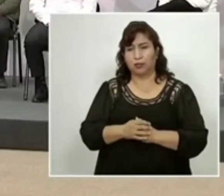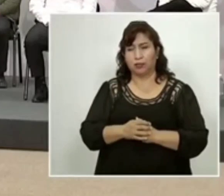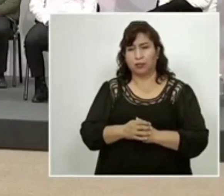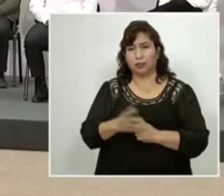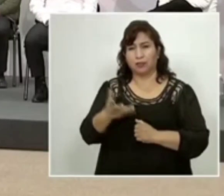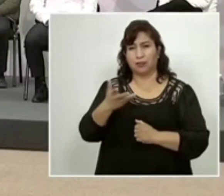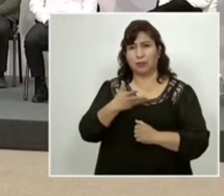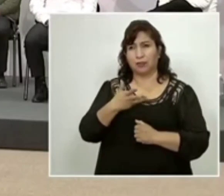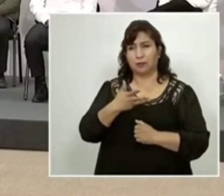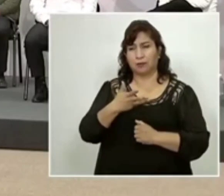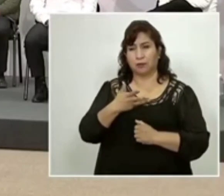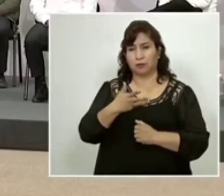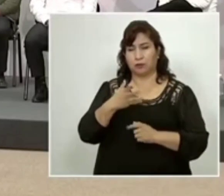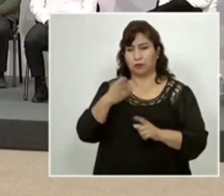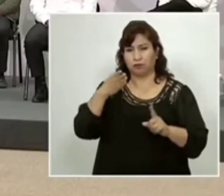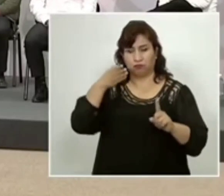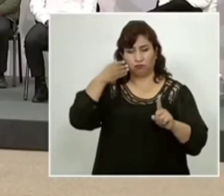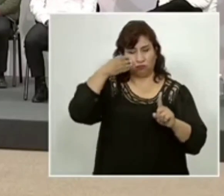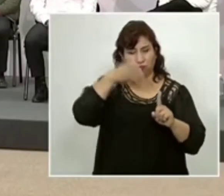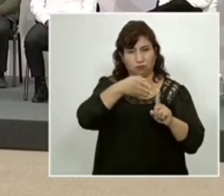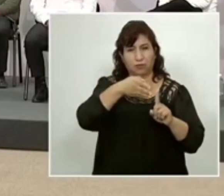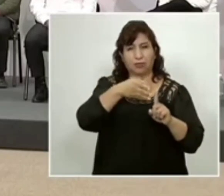tenemos el propósito